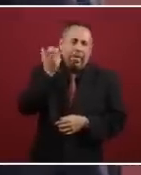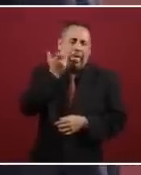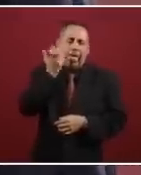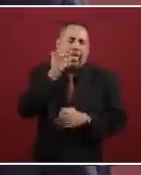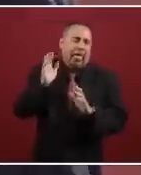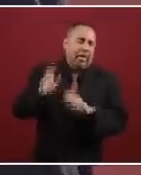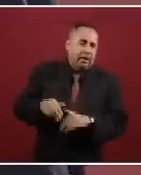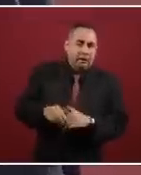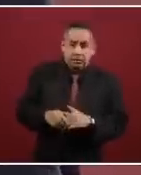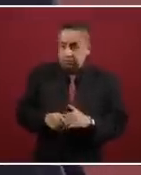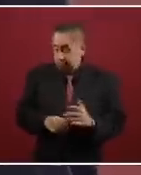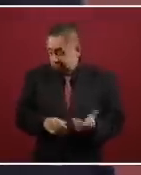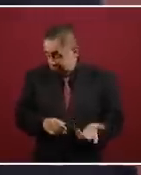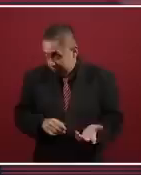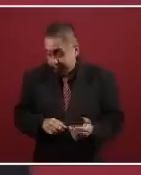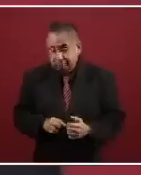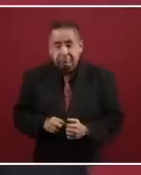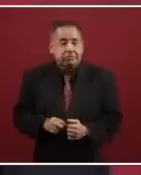y que